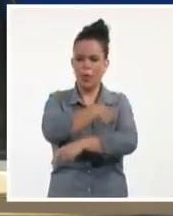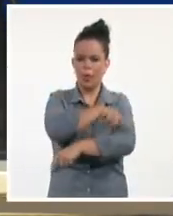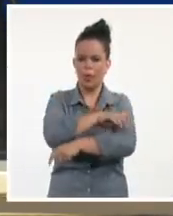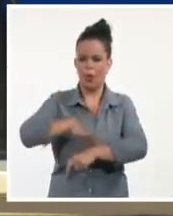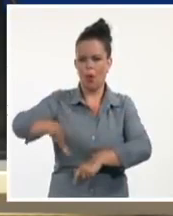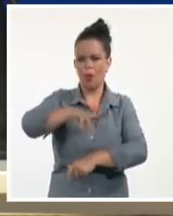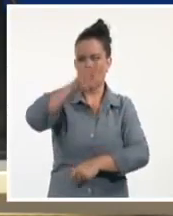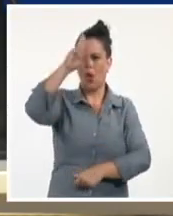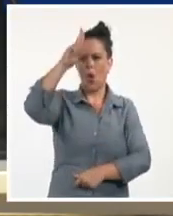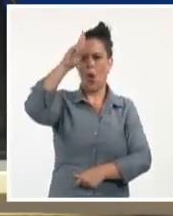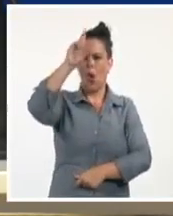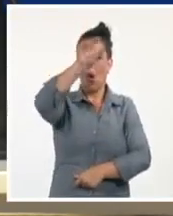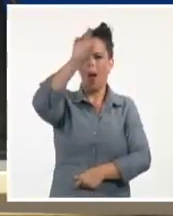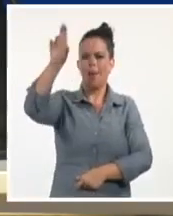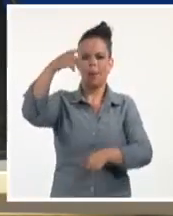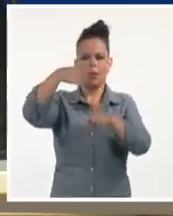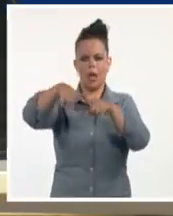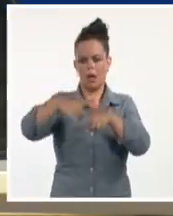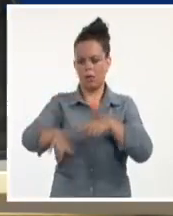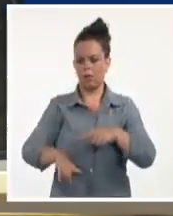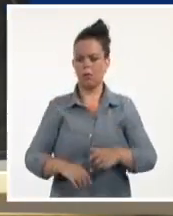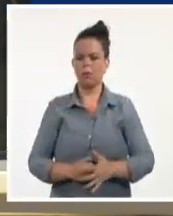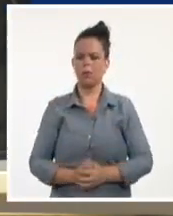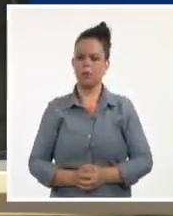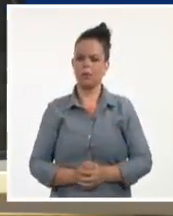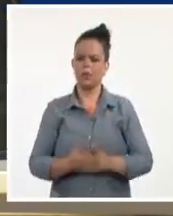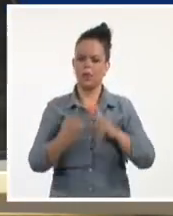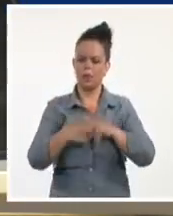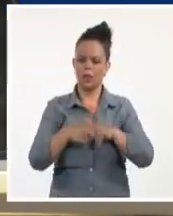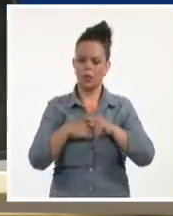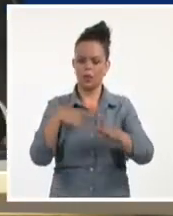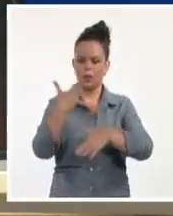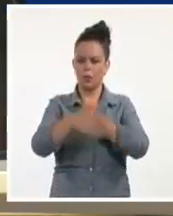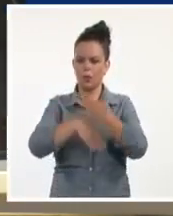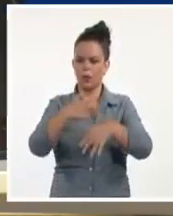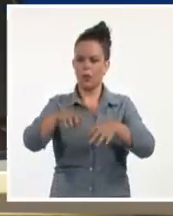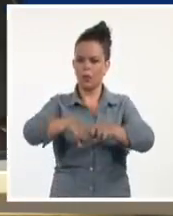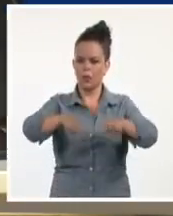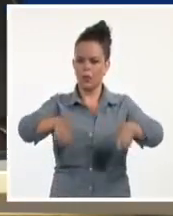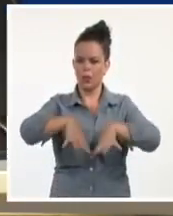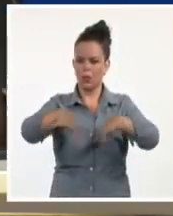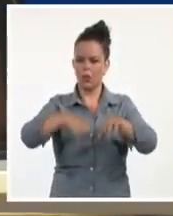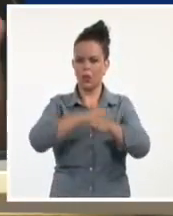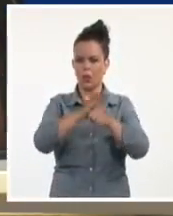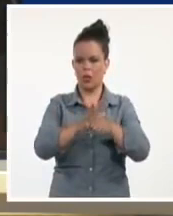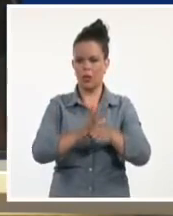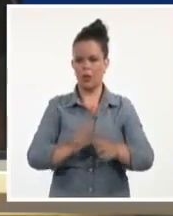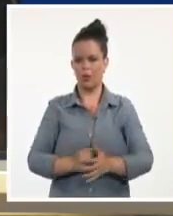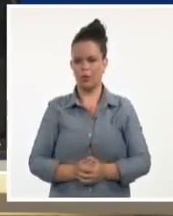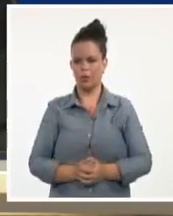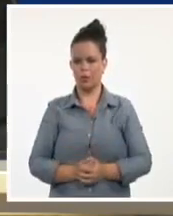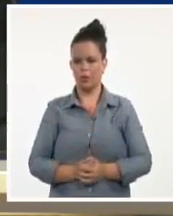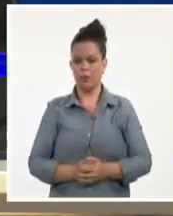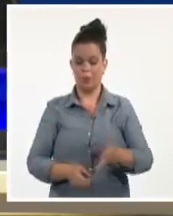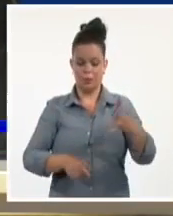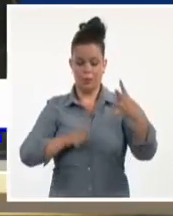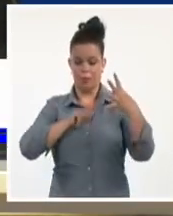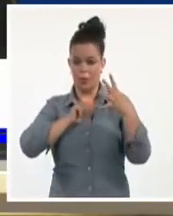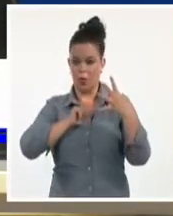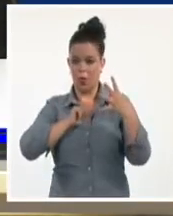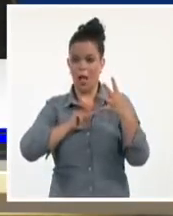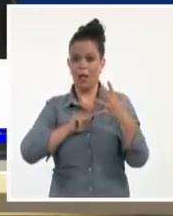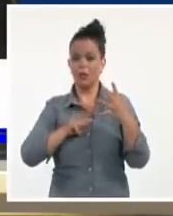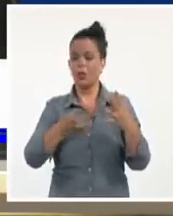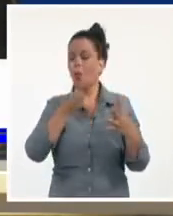en el enfrentamiento a la pandemia cuarto que pueden ser enviadas donaciones desde todas las latitudes del mundo